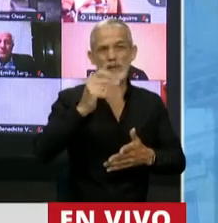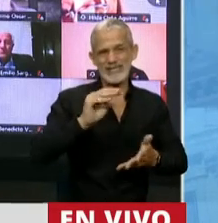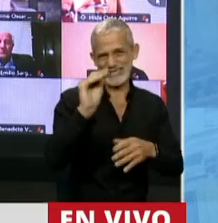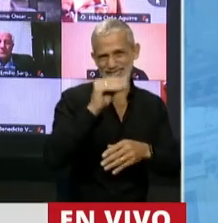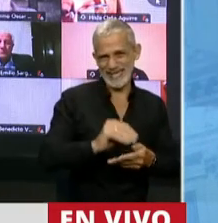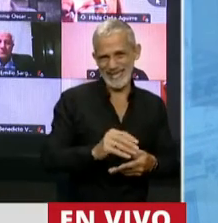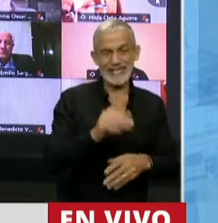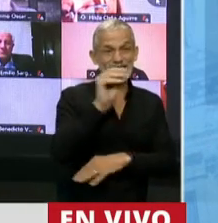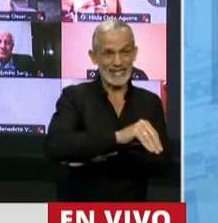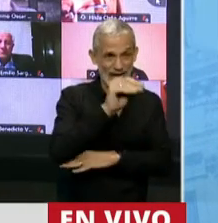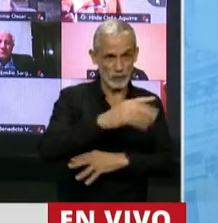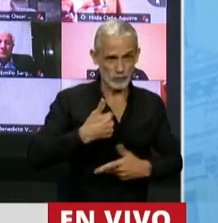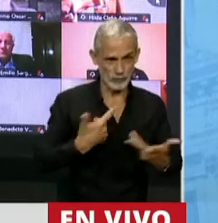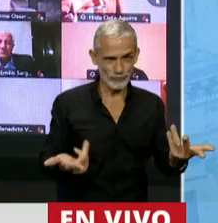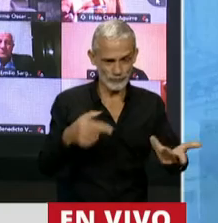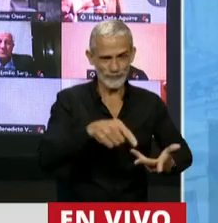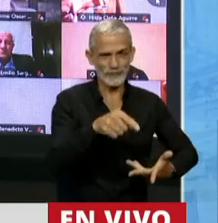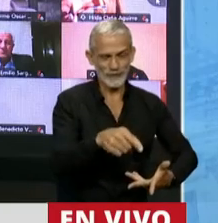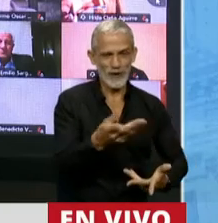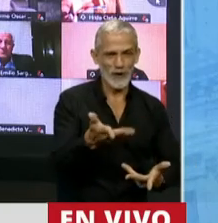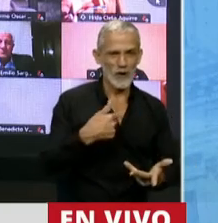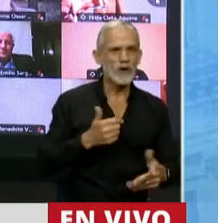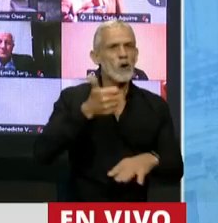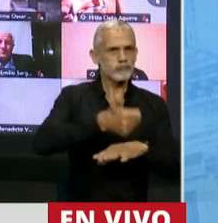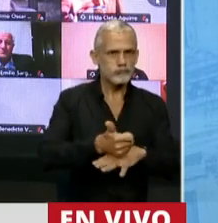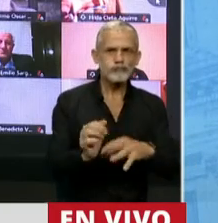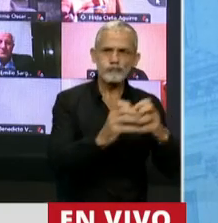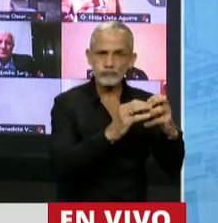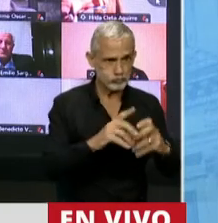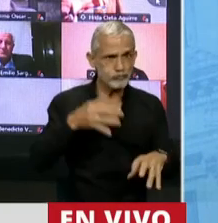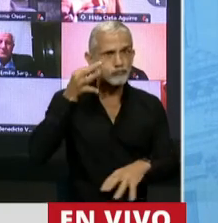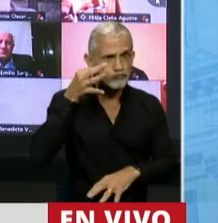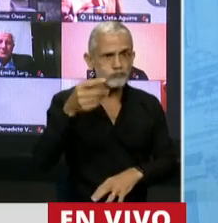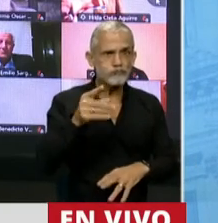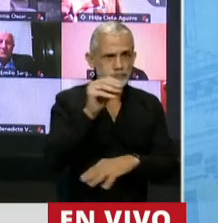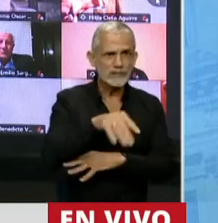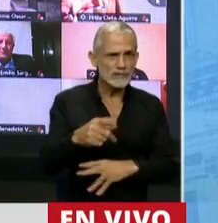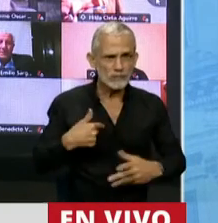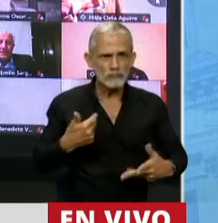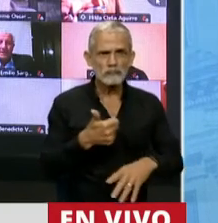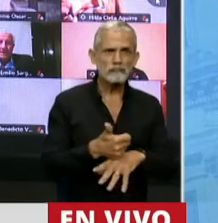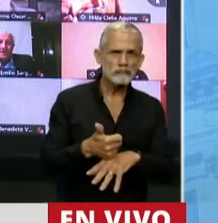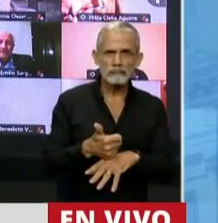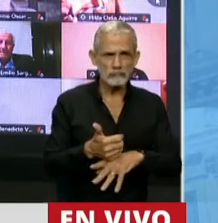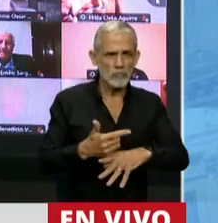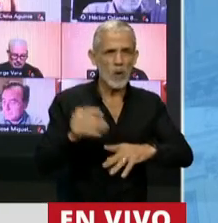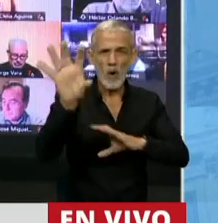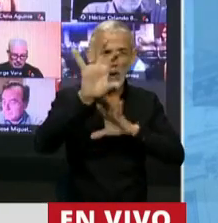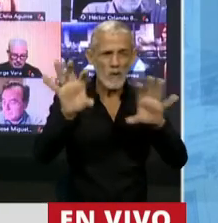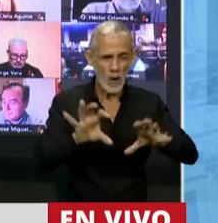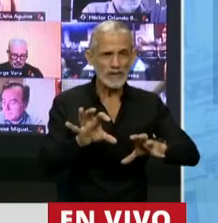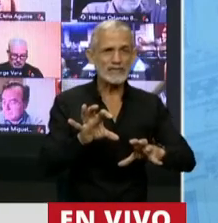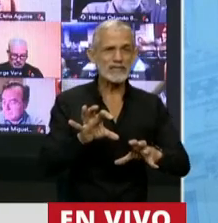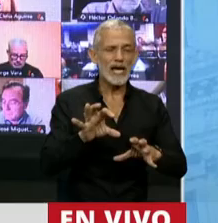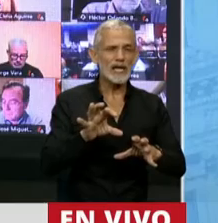Cruz y me tocó participar de las deliberaciones. De ninguna forma las provincias, y